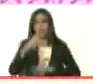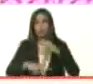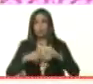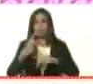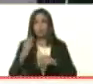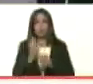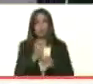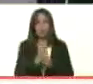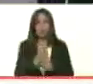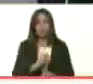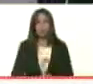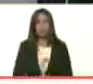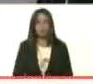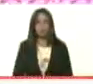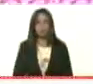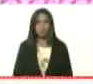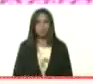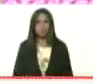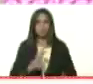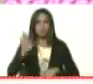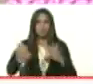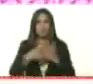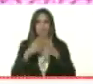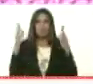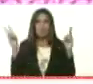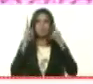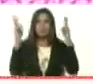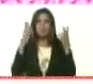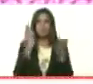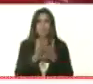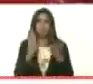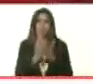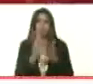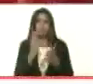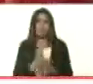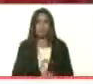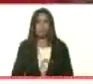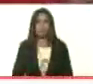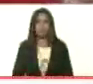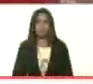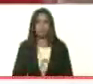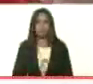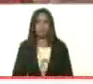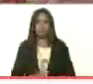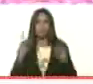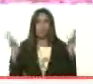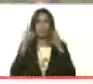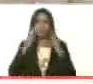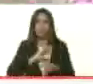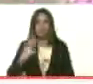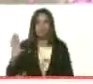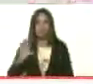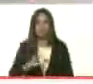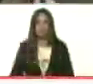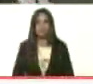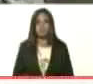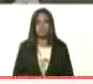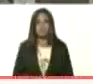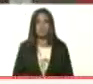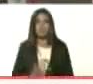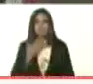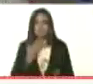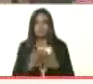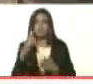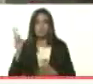de trabajadores! ¡Hasta la victoria siempre! ¡Que viva la patria!